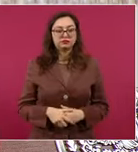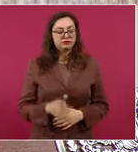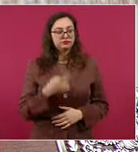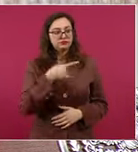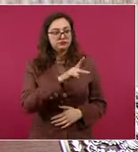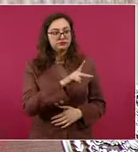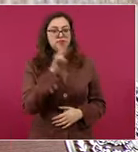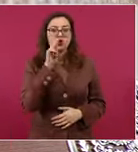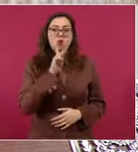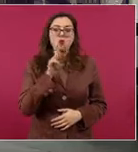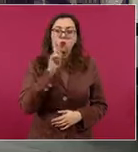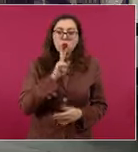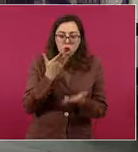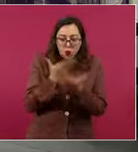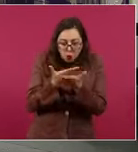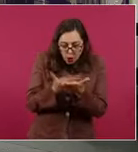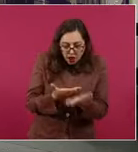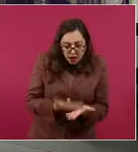fundamento